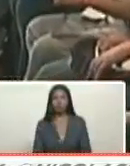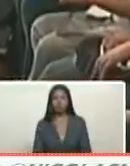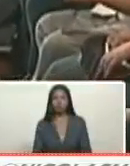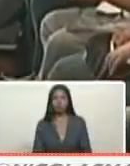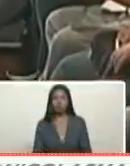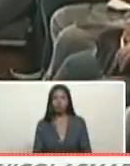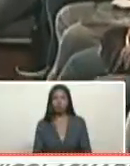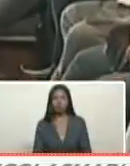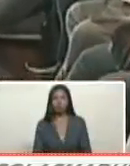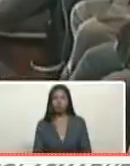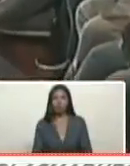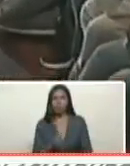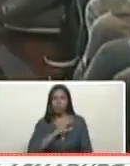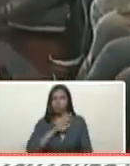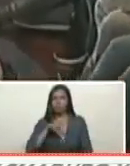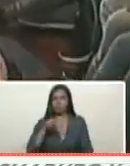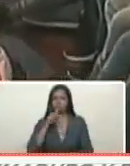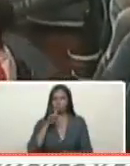Puede ser que hayan callado.